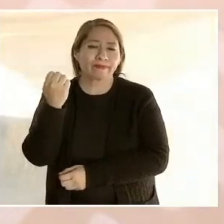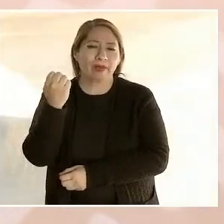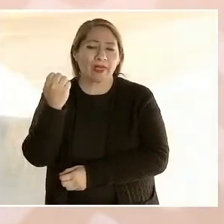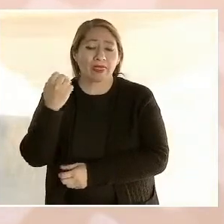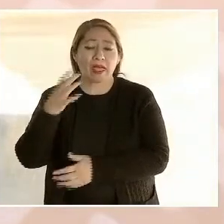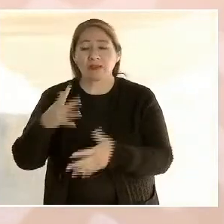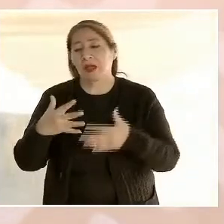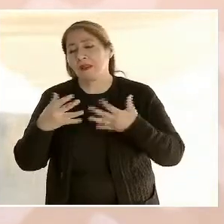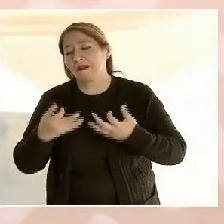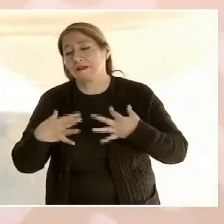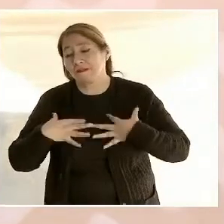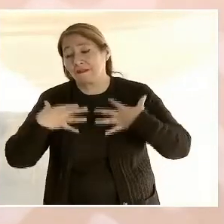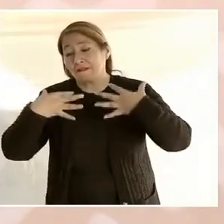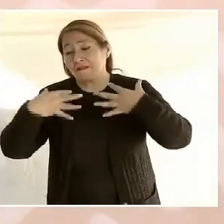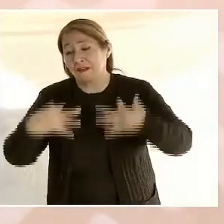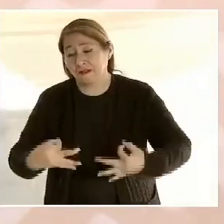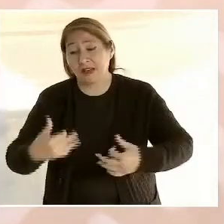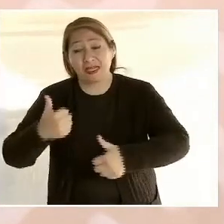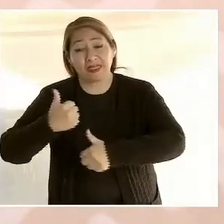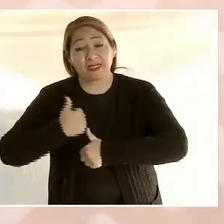del Ejército Mexicano.